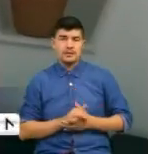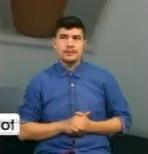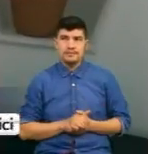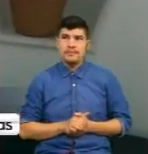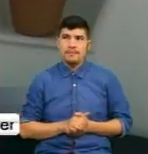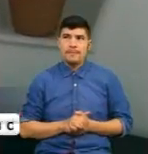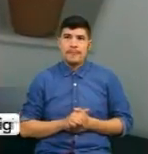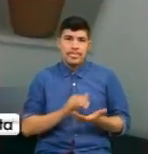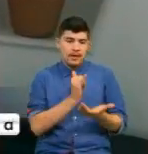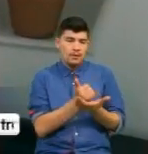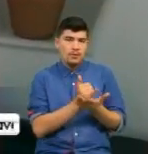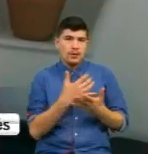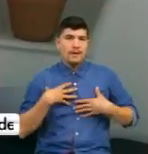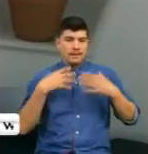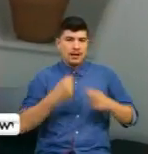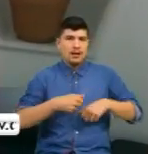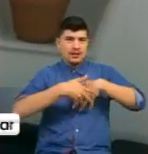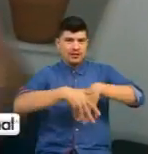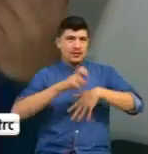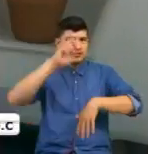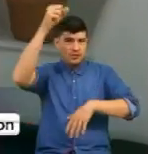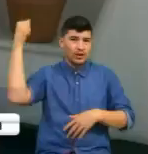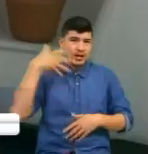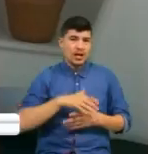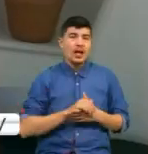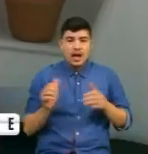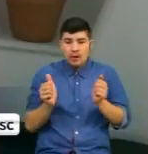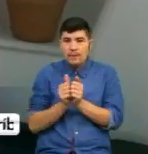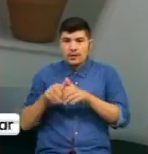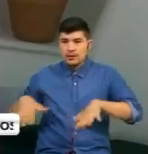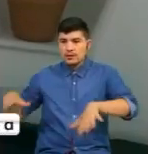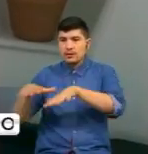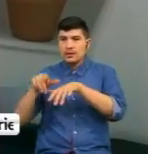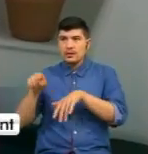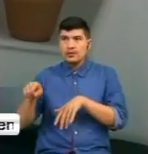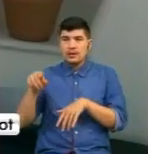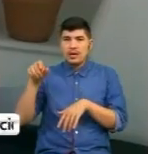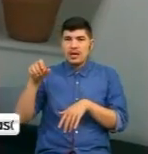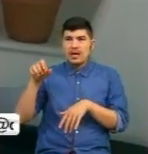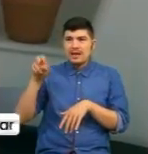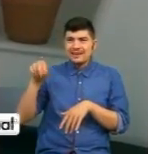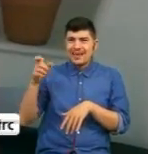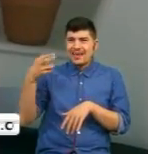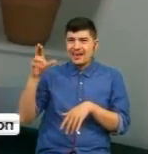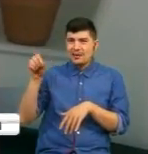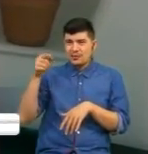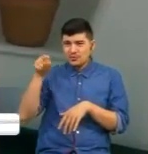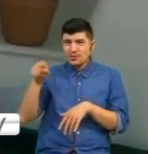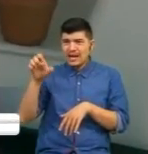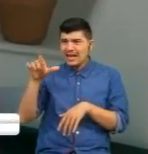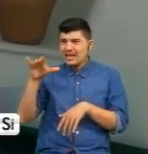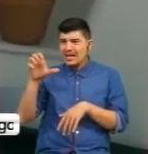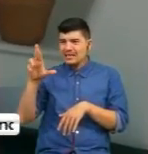También como Junta Patriótica Norte de Santander y junto a la zona veredal El Negro Eliezer Gaitán, desarrollamos una jornada